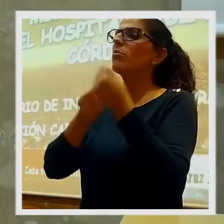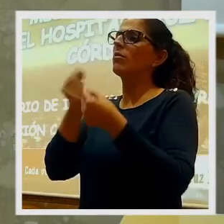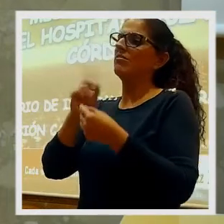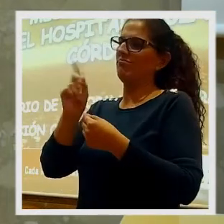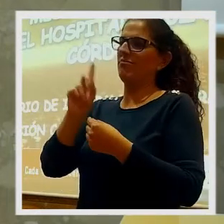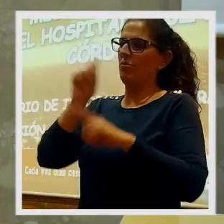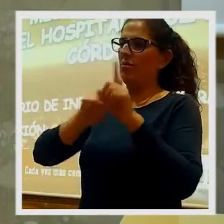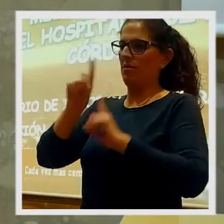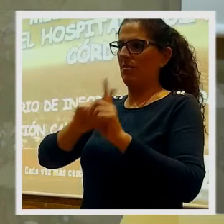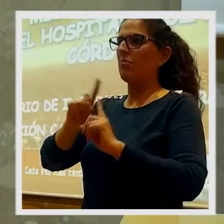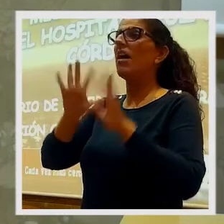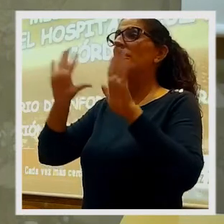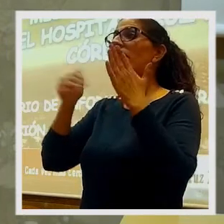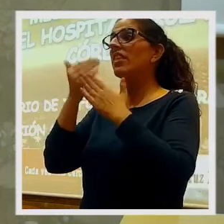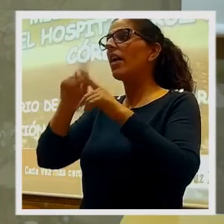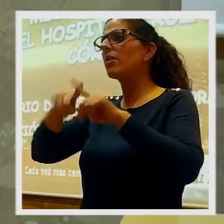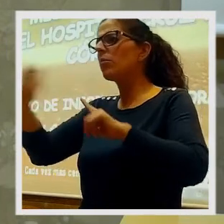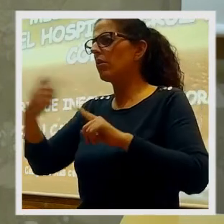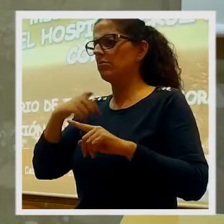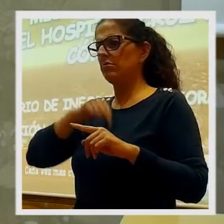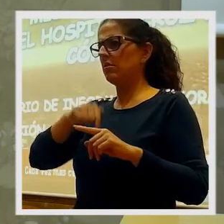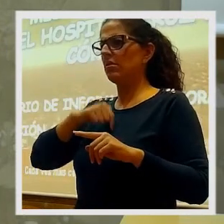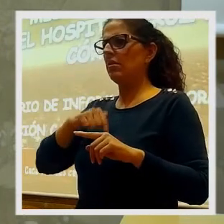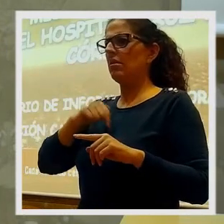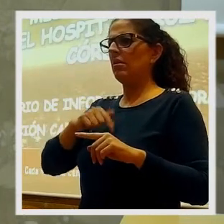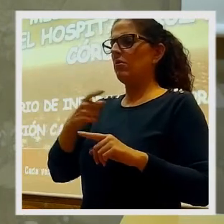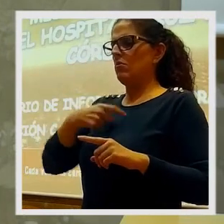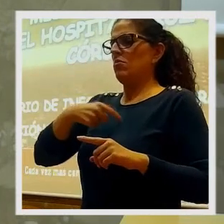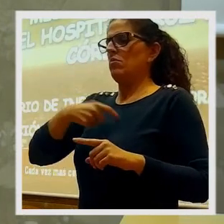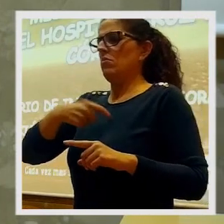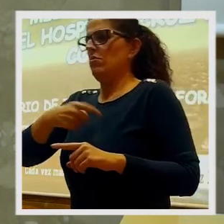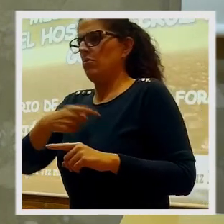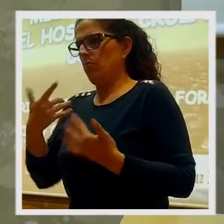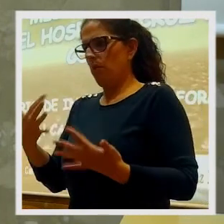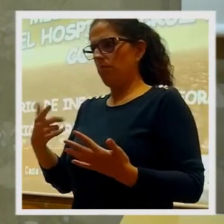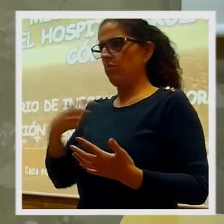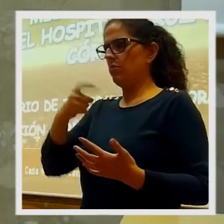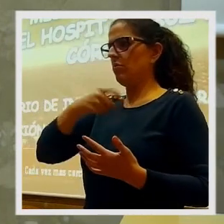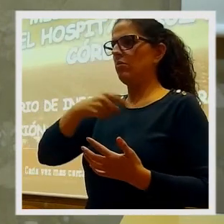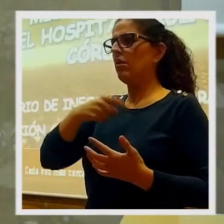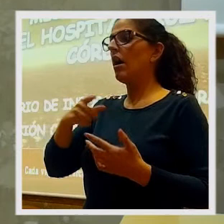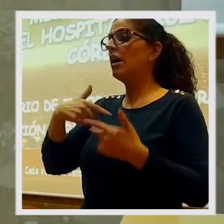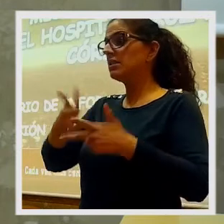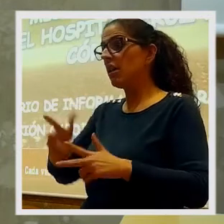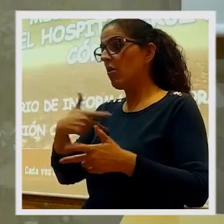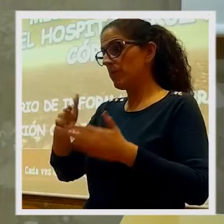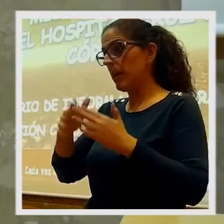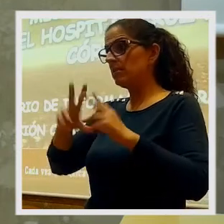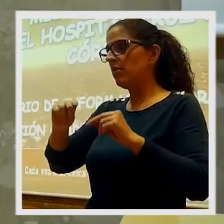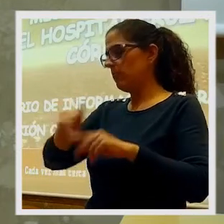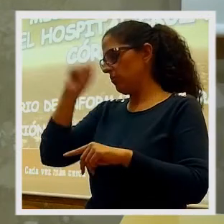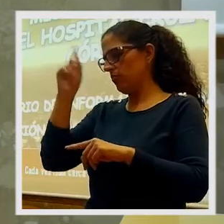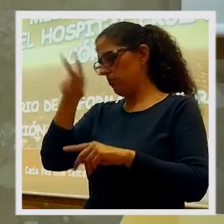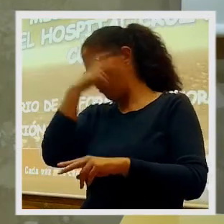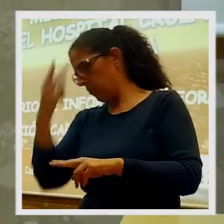complicaciones. 10 días después de la operación comencé a sentirme muy cansado y estando sentado en el sofá de casa me dio un síncope.